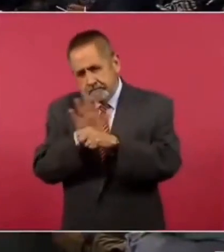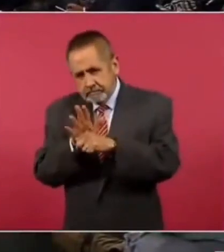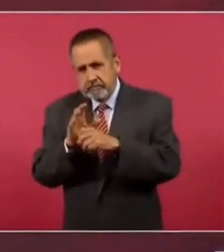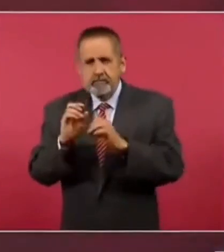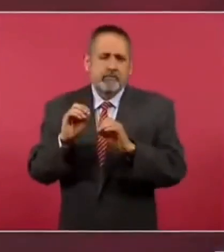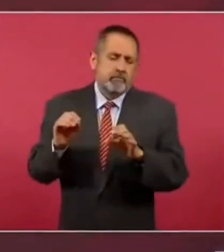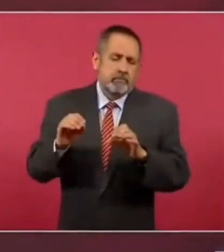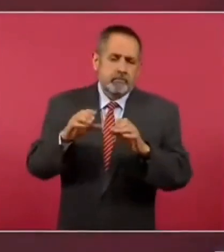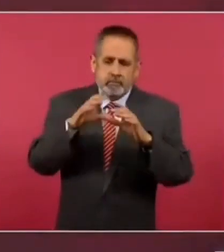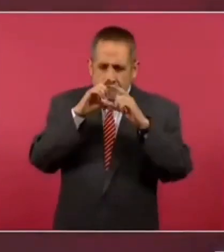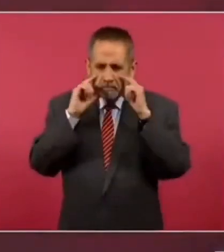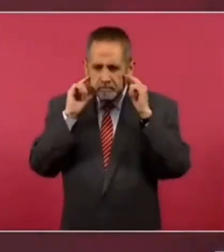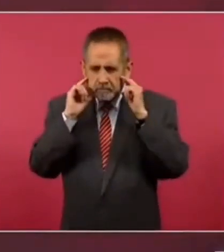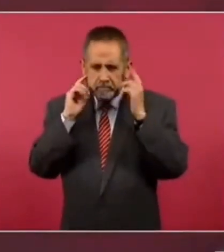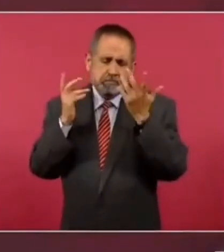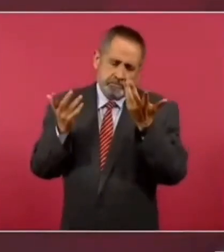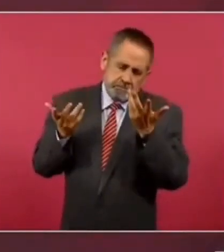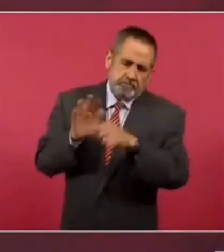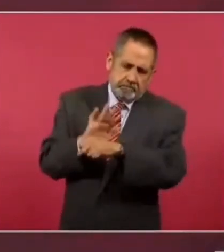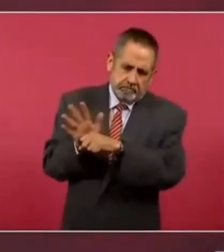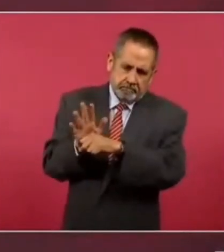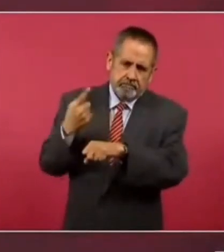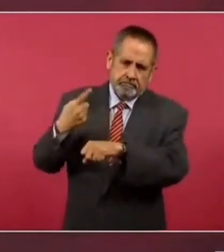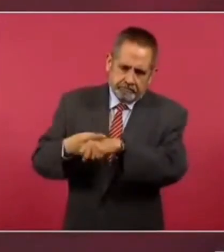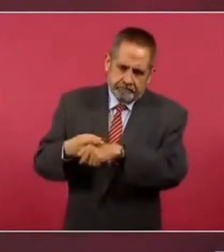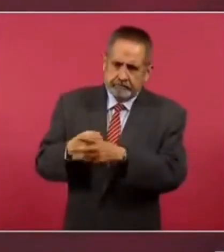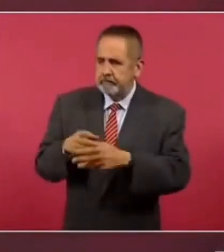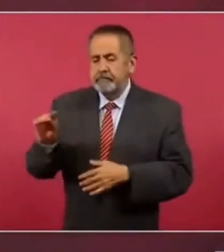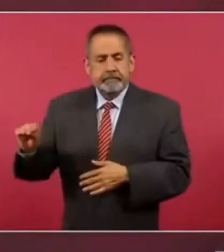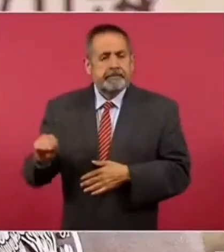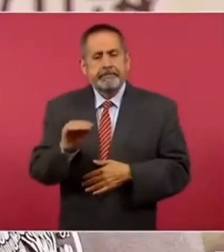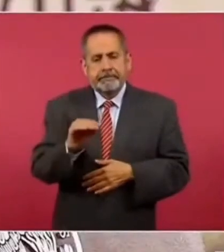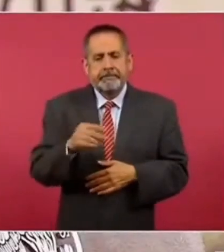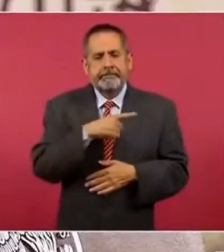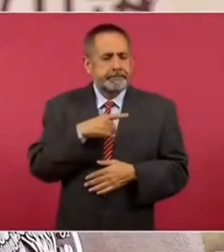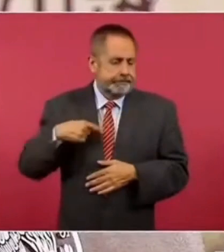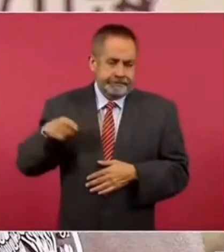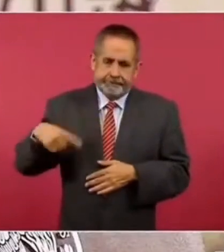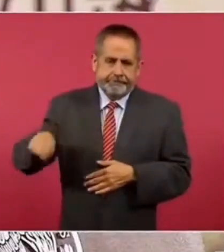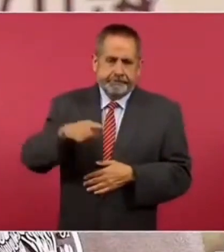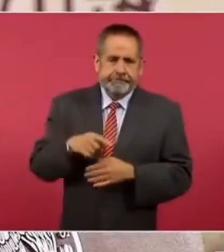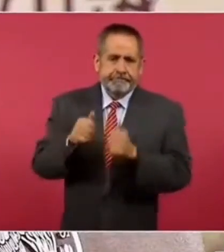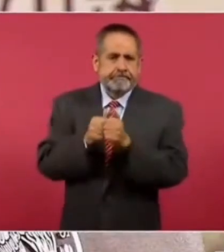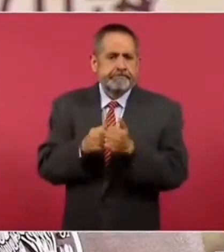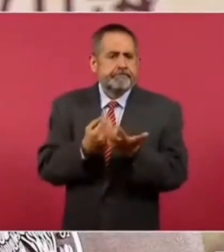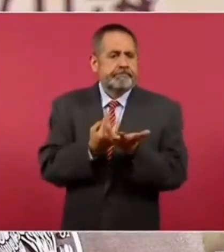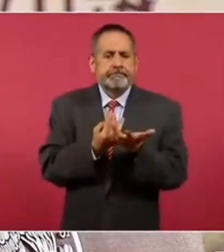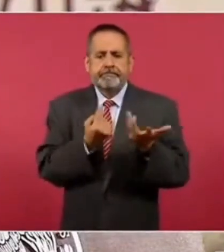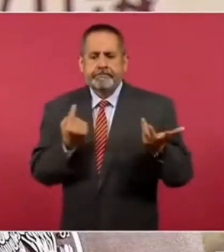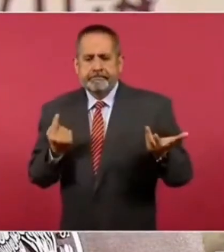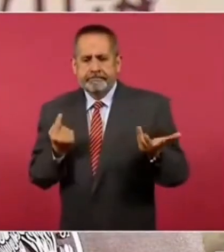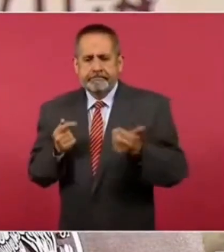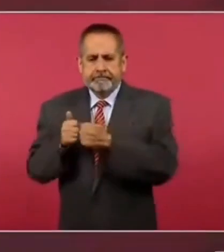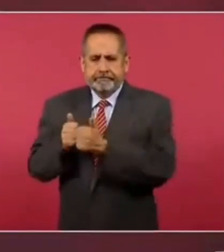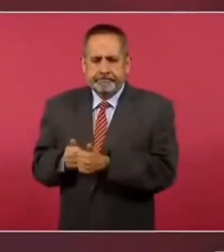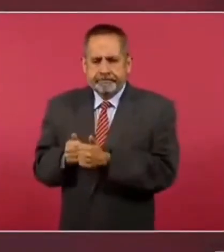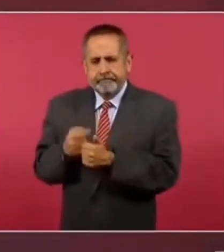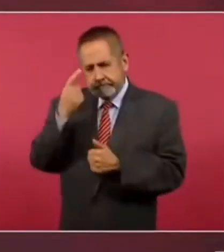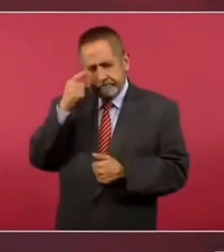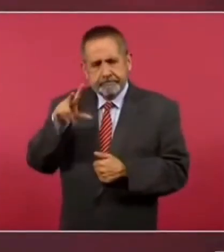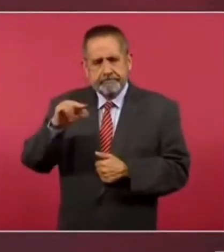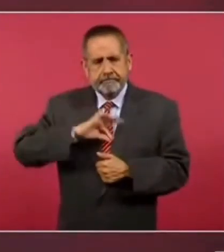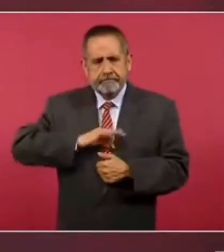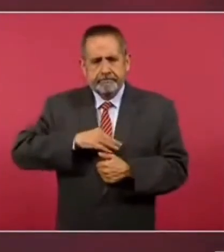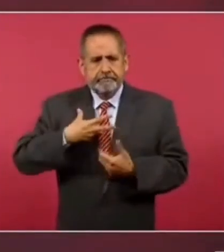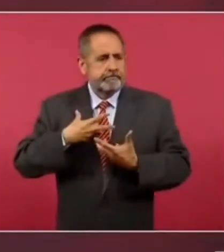virus, resultó positivo a COVID, pues es obligar a aislarse para evitar